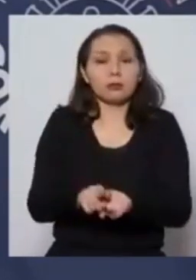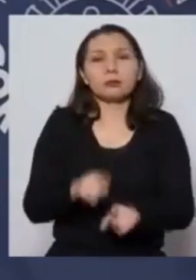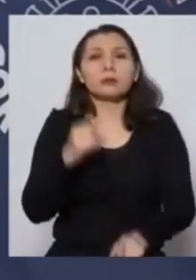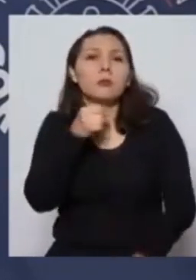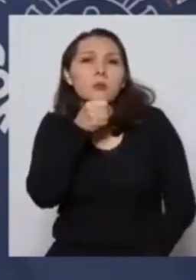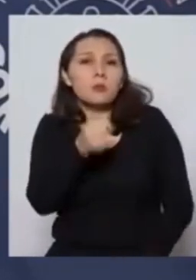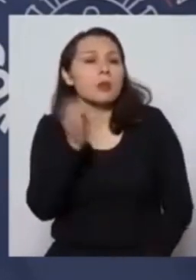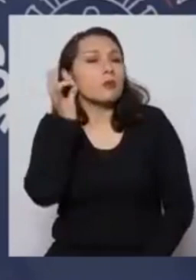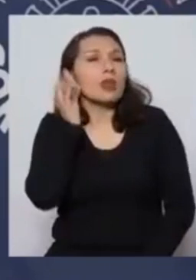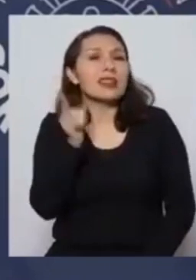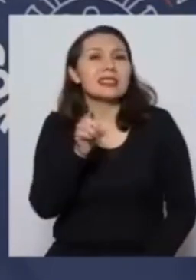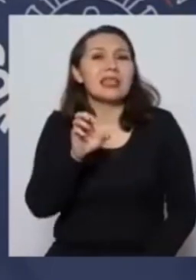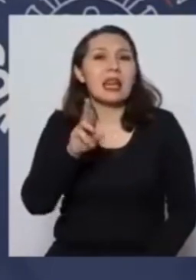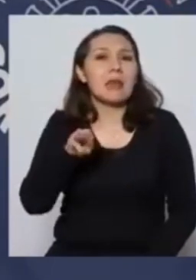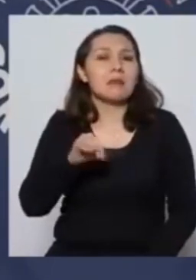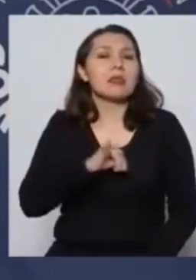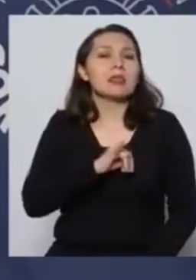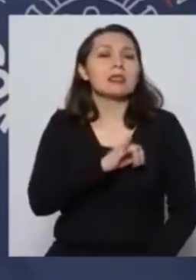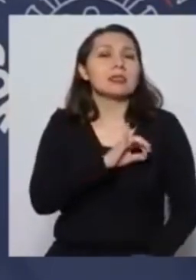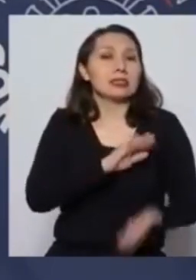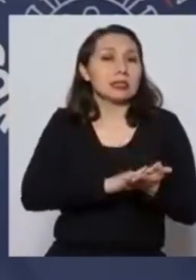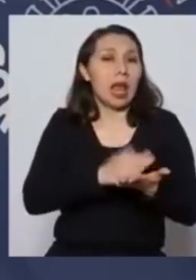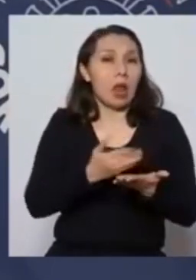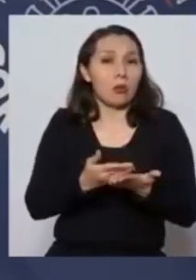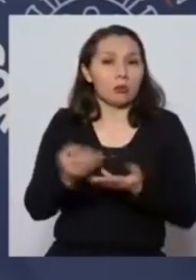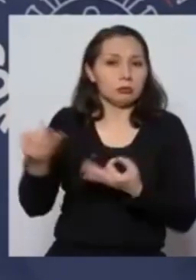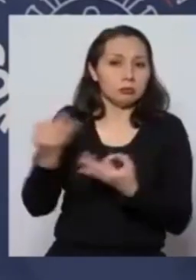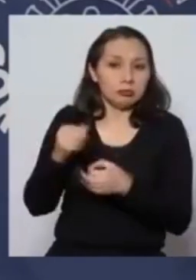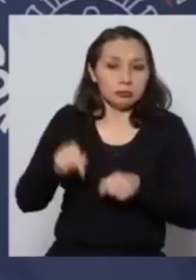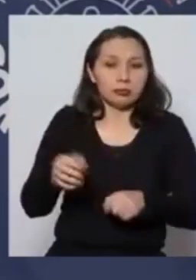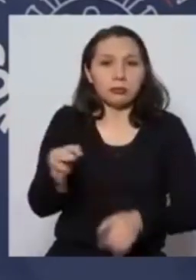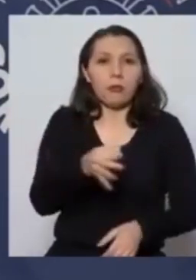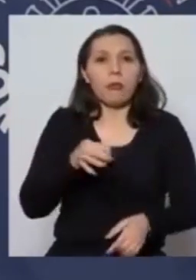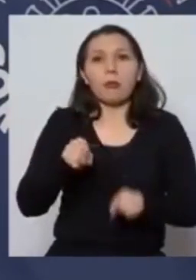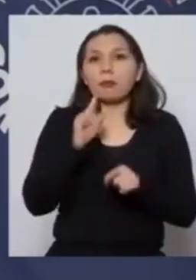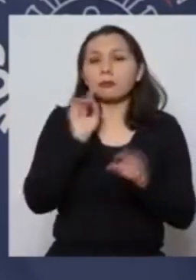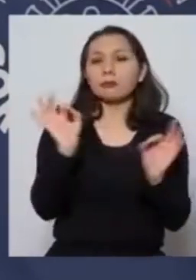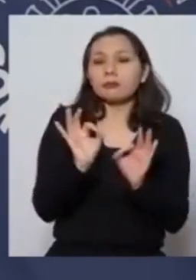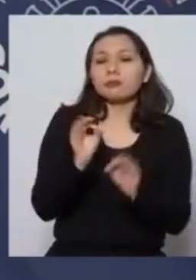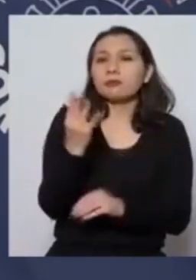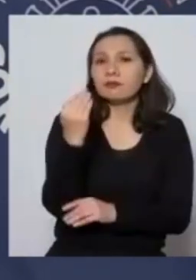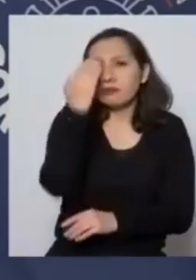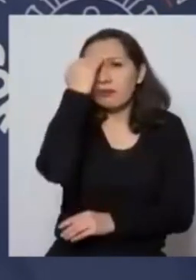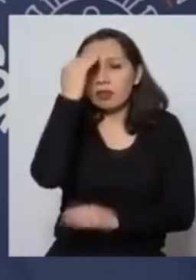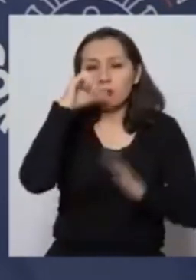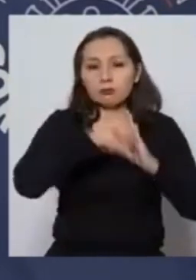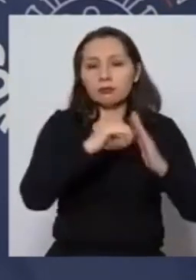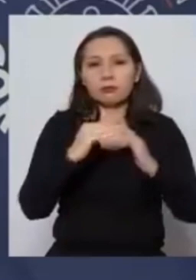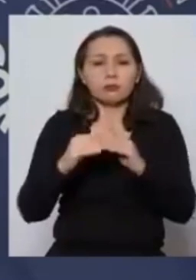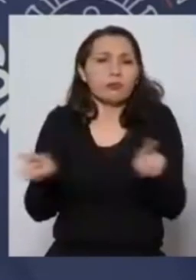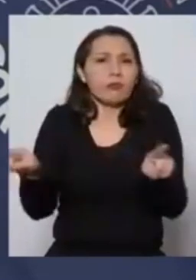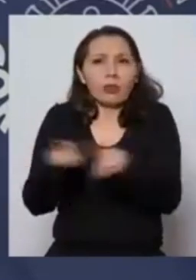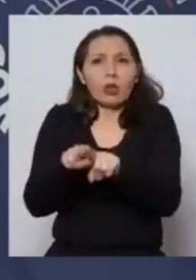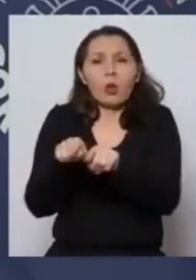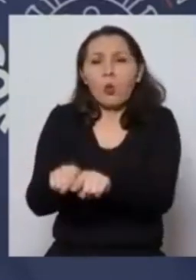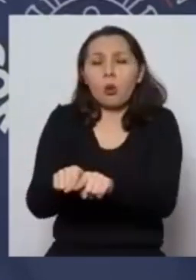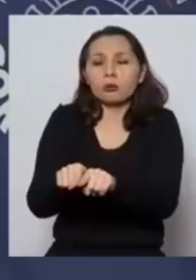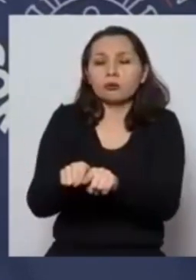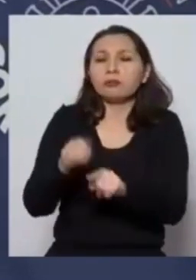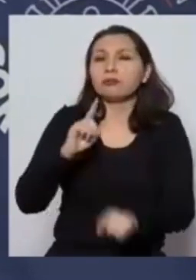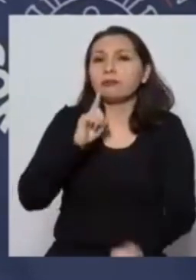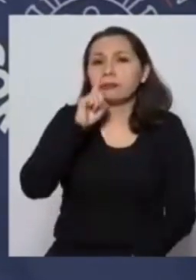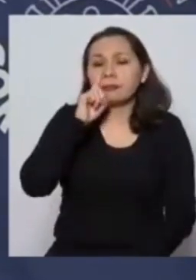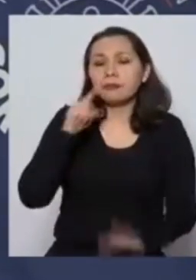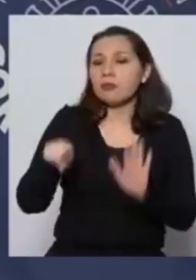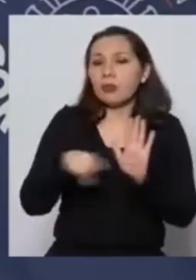ministro, la Seremi de Salud recomendaba, a nosotros mismos acá en La Moneda nos recomendaron 14 días de confinamiento a pesar de un